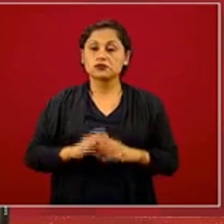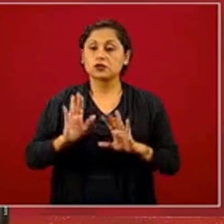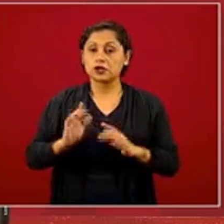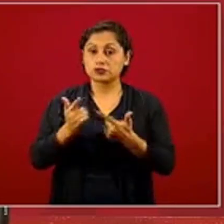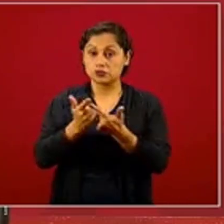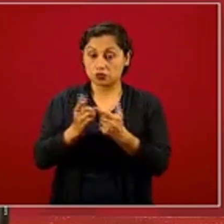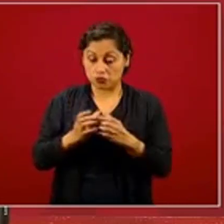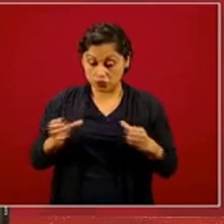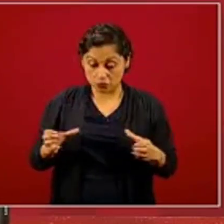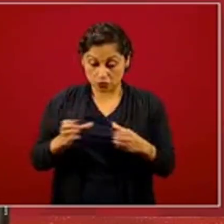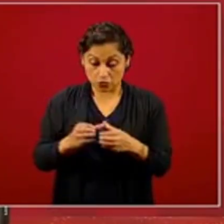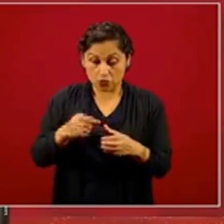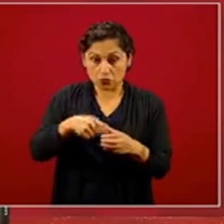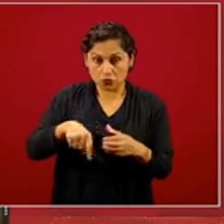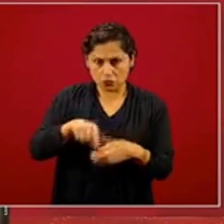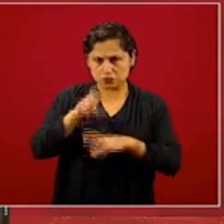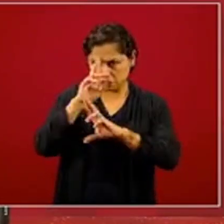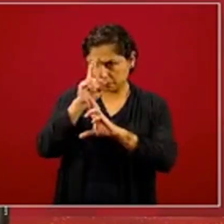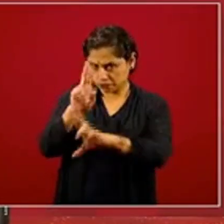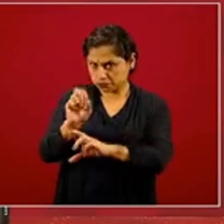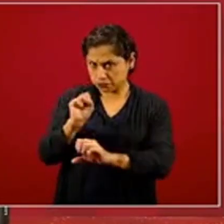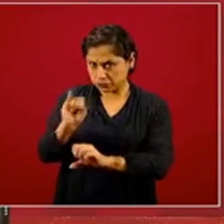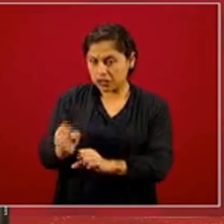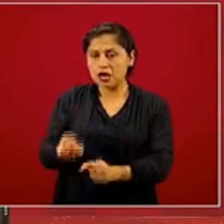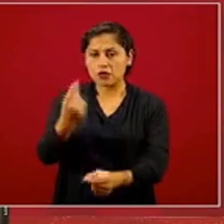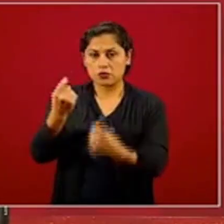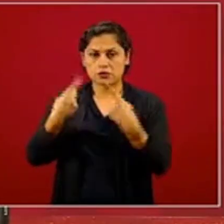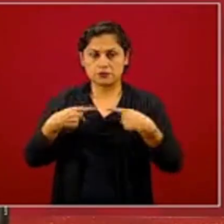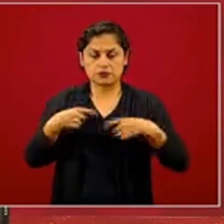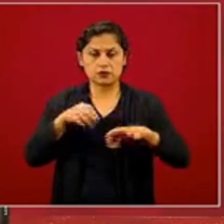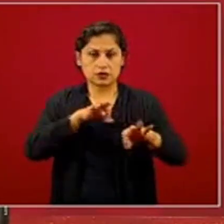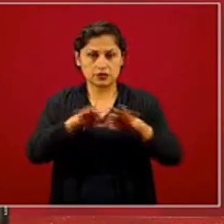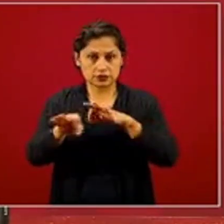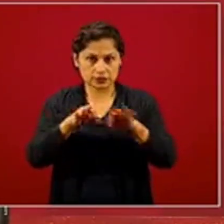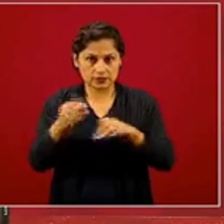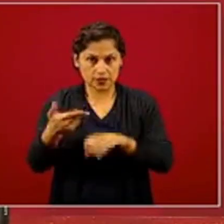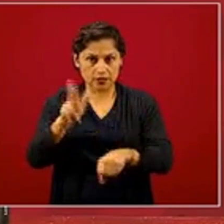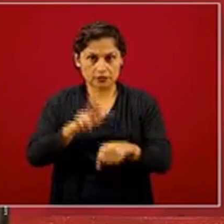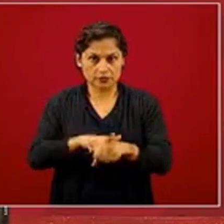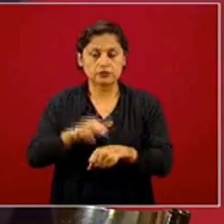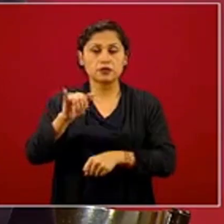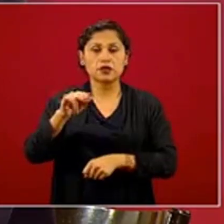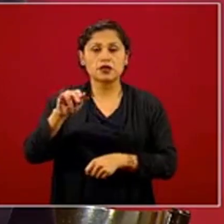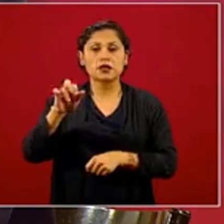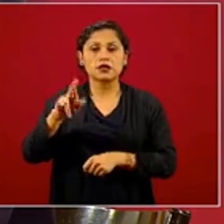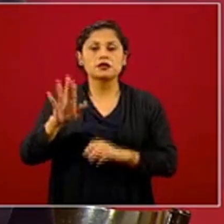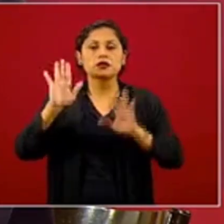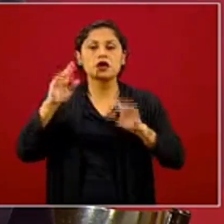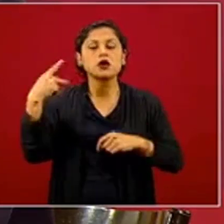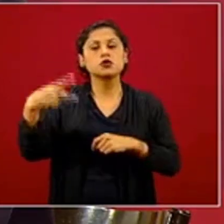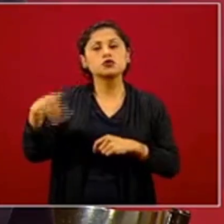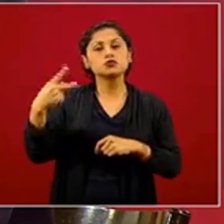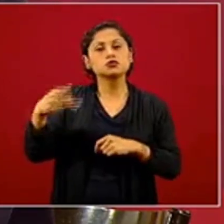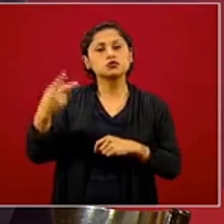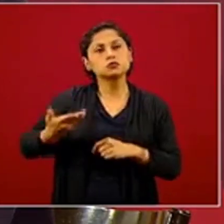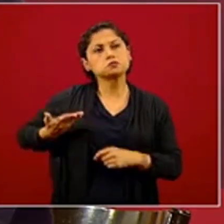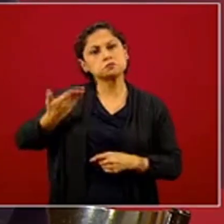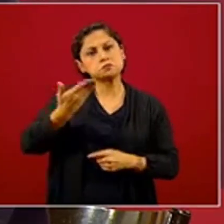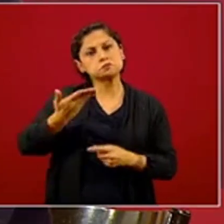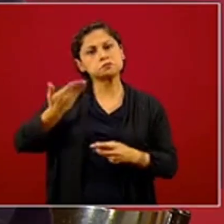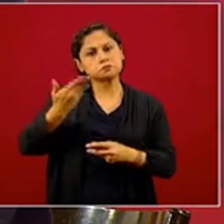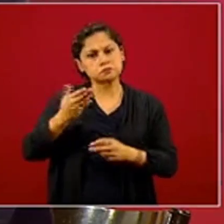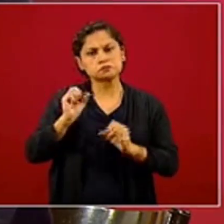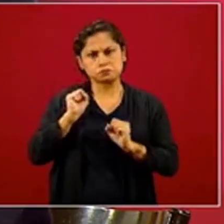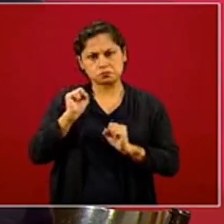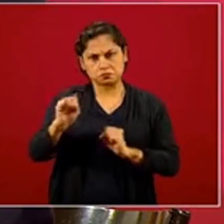conjunto absolutamente respetable de trabajadoras y trabajadores que tiene una demanda, no dudo que motivada legítimamente y que debe